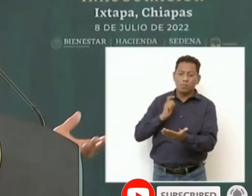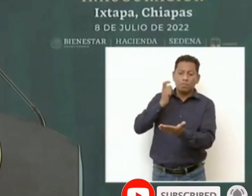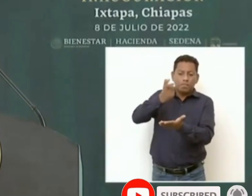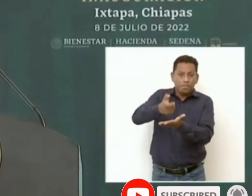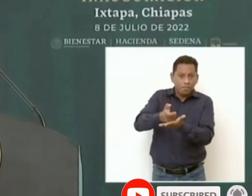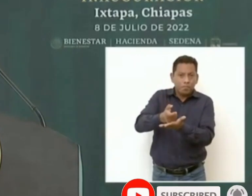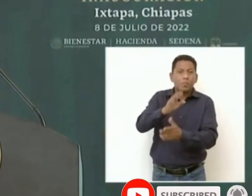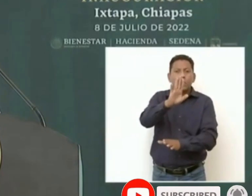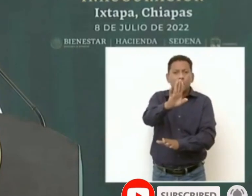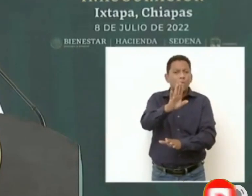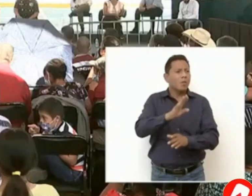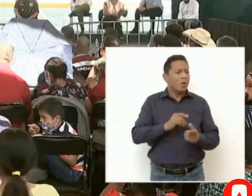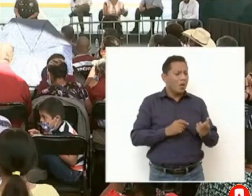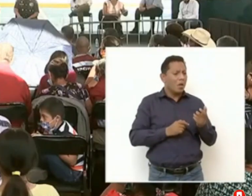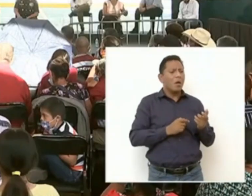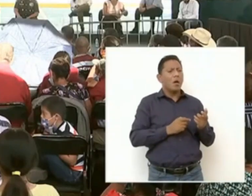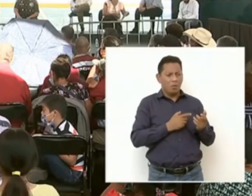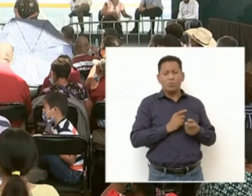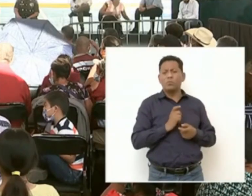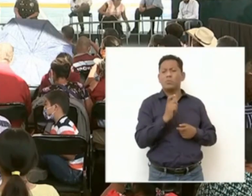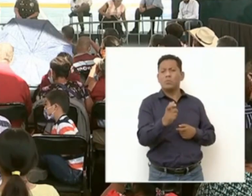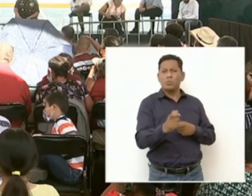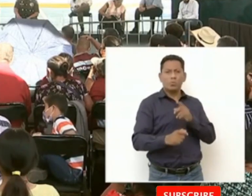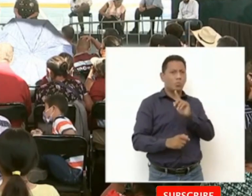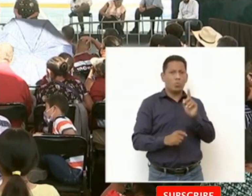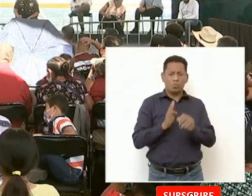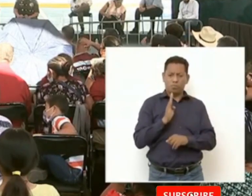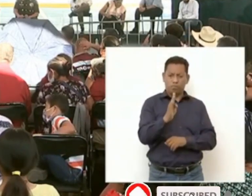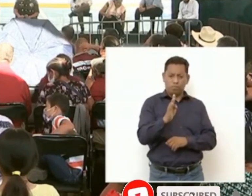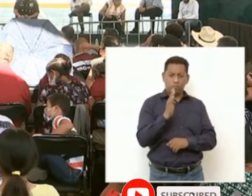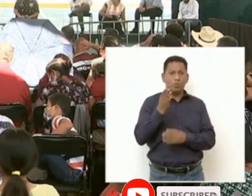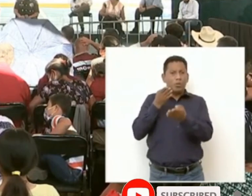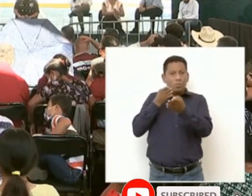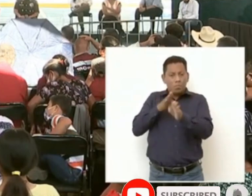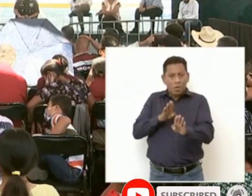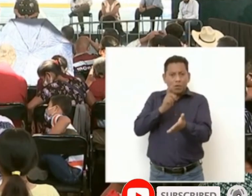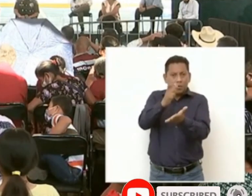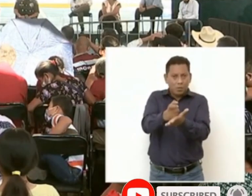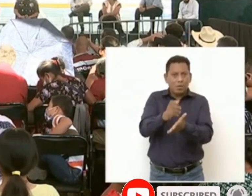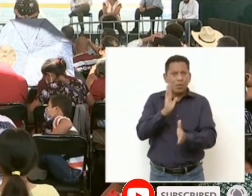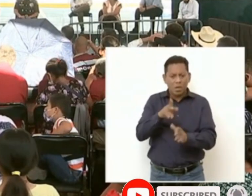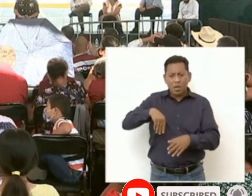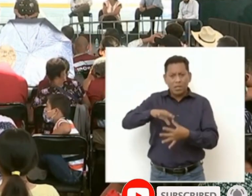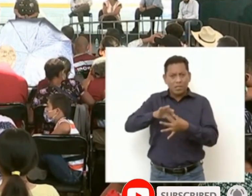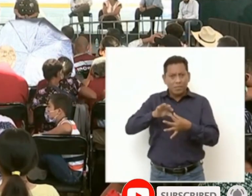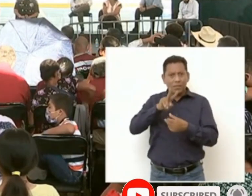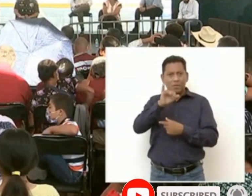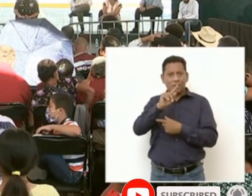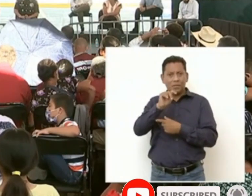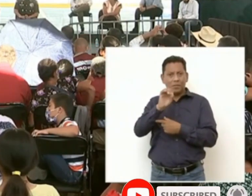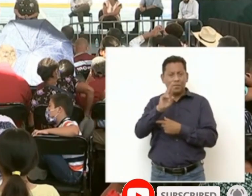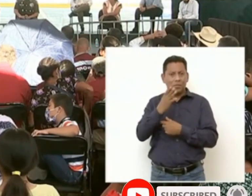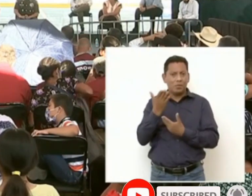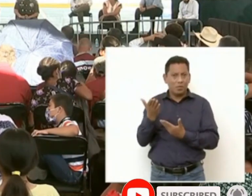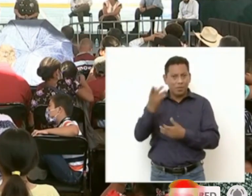sin intermediarios. Y como decía, lo mencionó Víctor Manuel Lamoyi